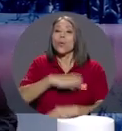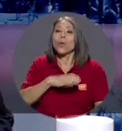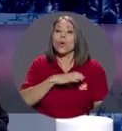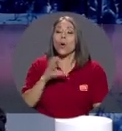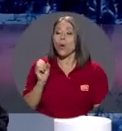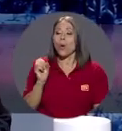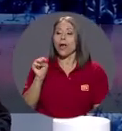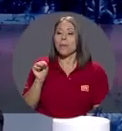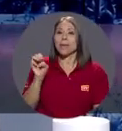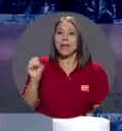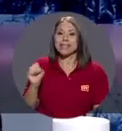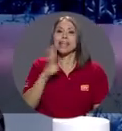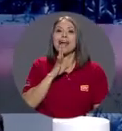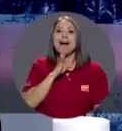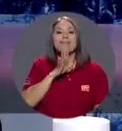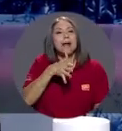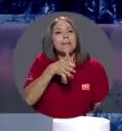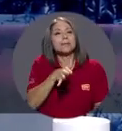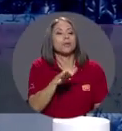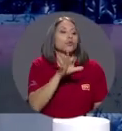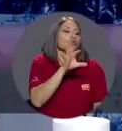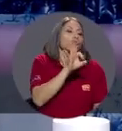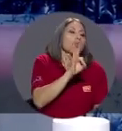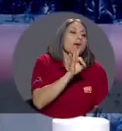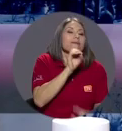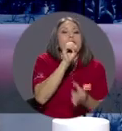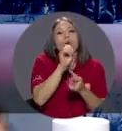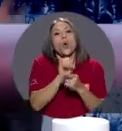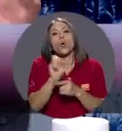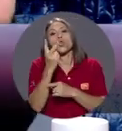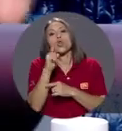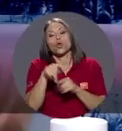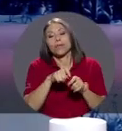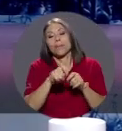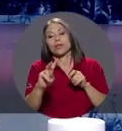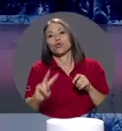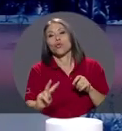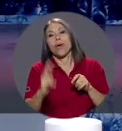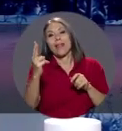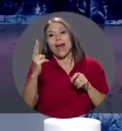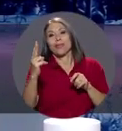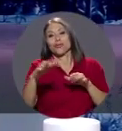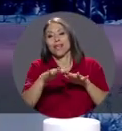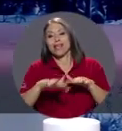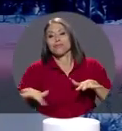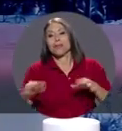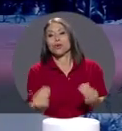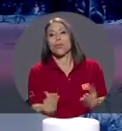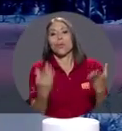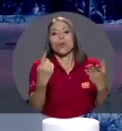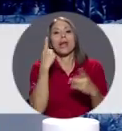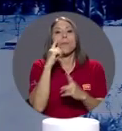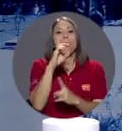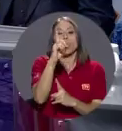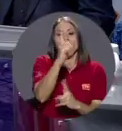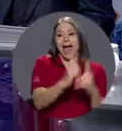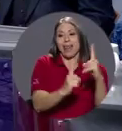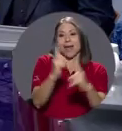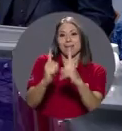unos entre 9 y 12 metros cuadrados de espacio público por habitante, un indicador que desde hace años está por ahí. Sin